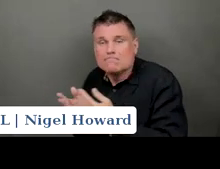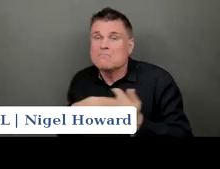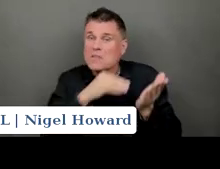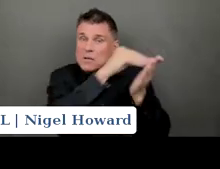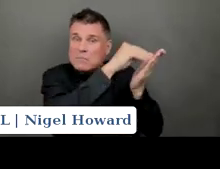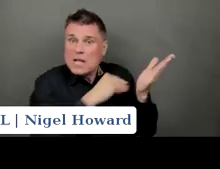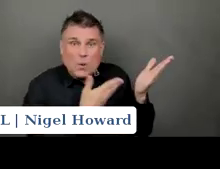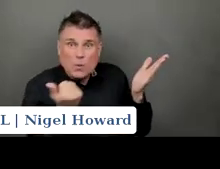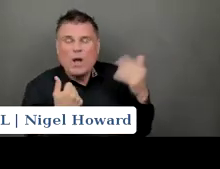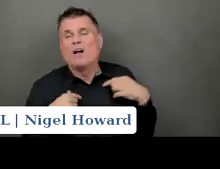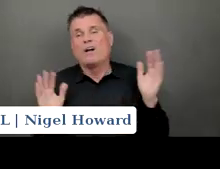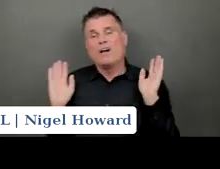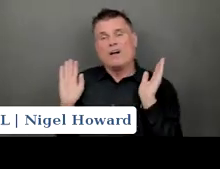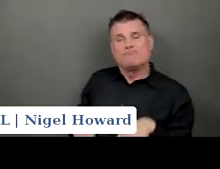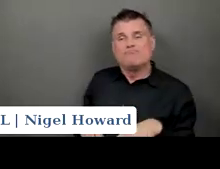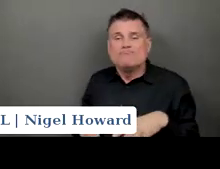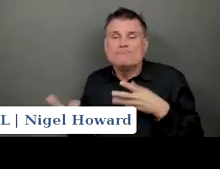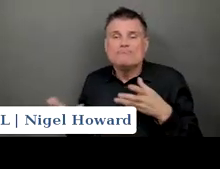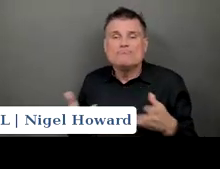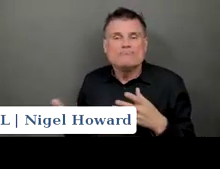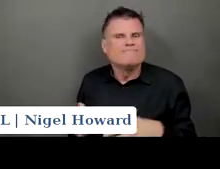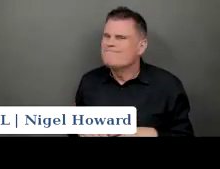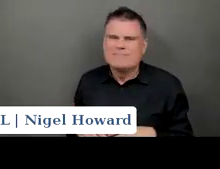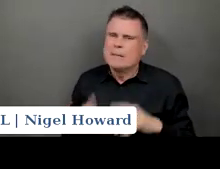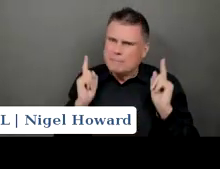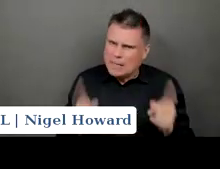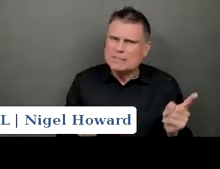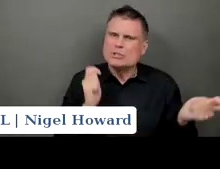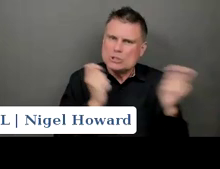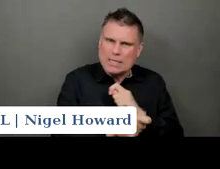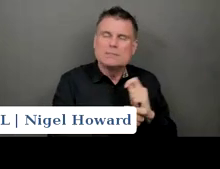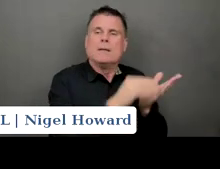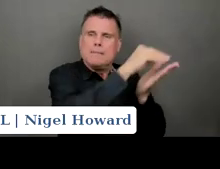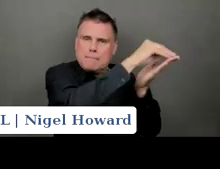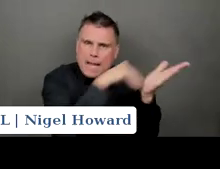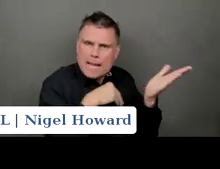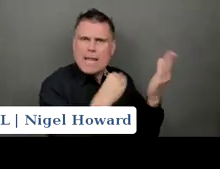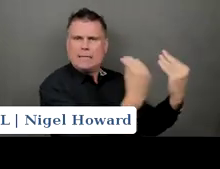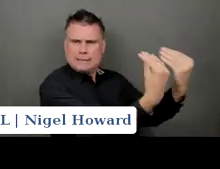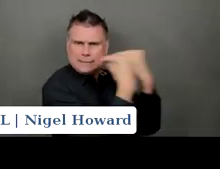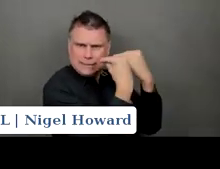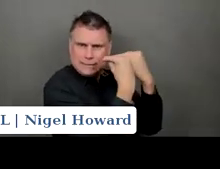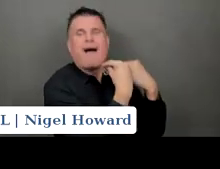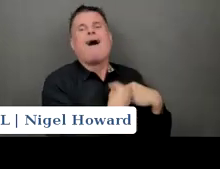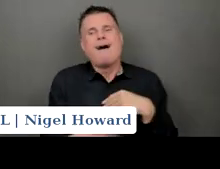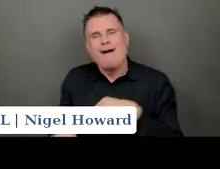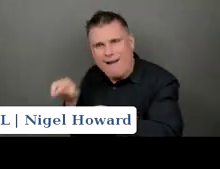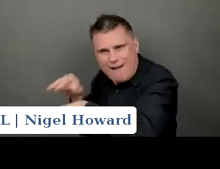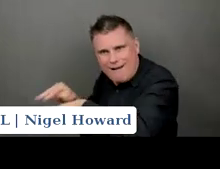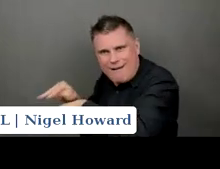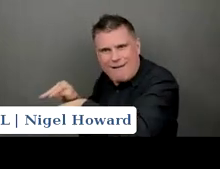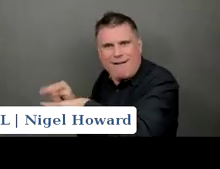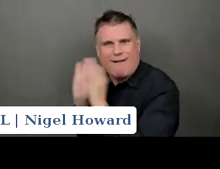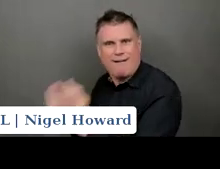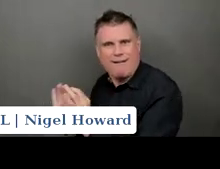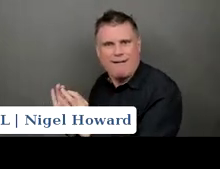y de pensar de aquí a 30 y 50 años para adelante cómo los países de renta baja, como lo decían